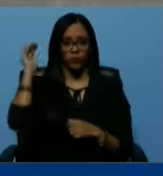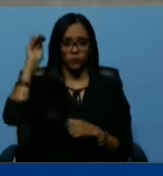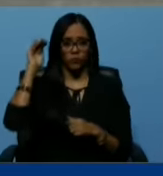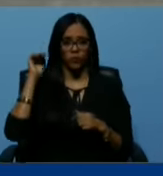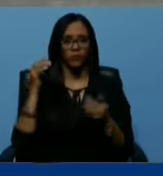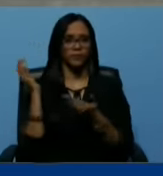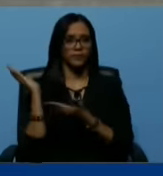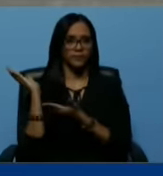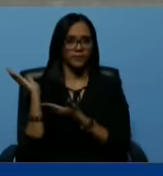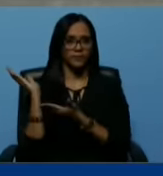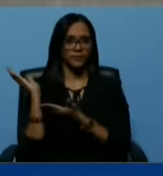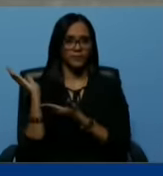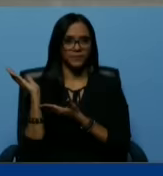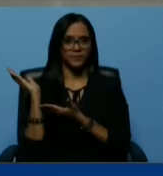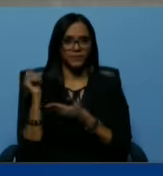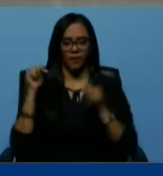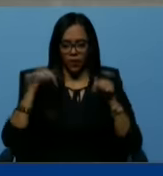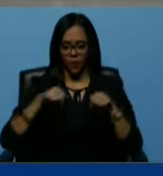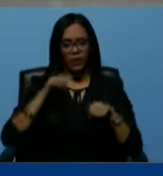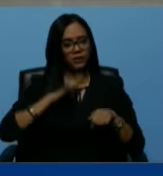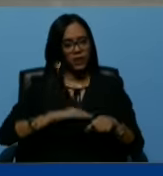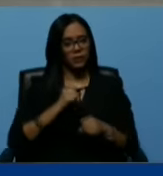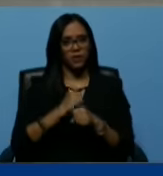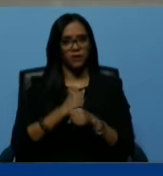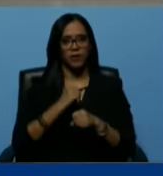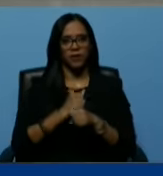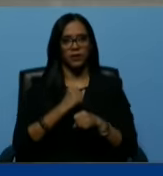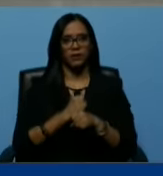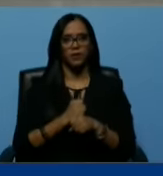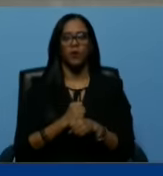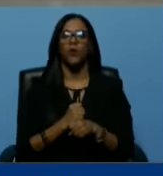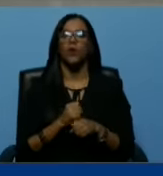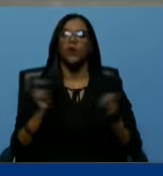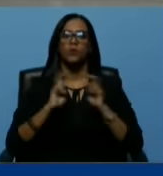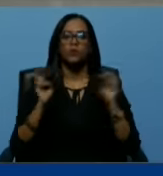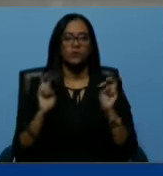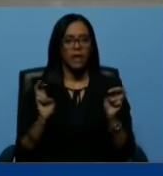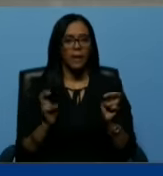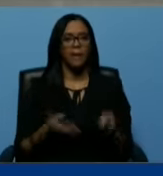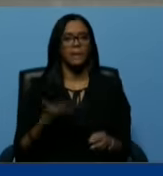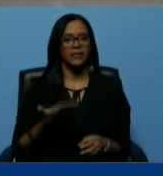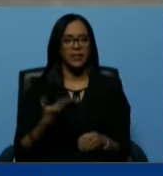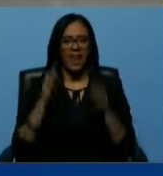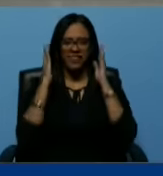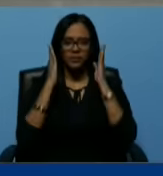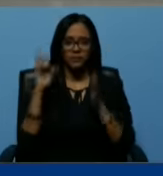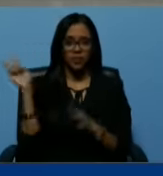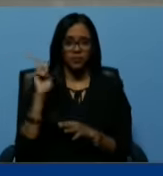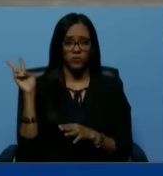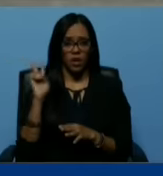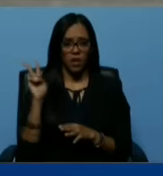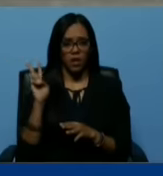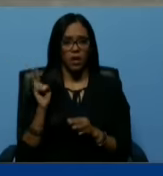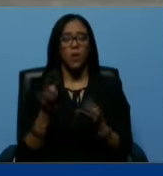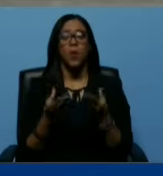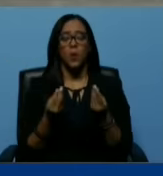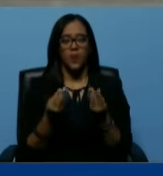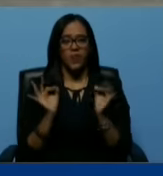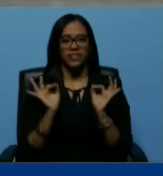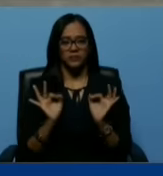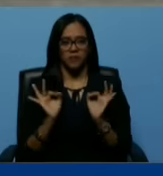tenemos. Hoy estamos trabajando un tema muy especial. Atención Venezuela, muy especial,